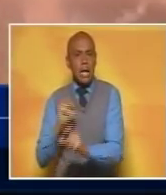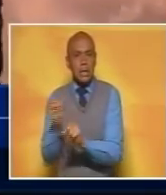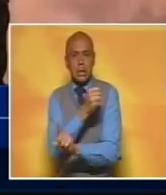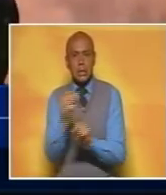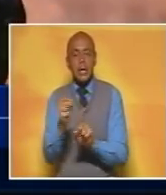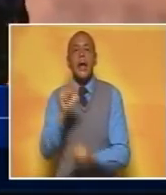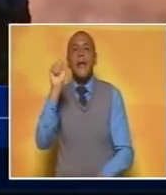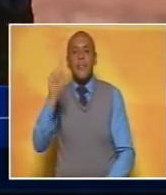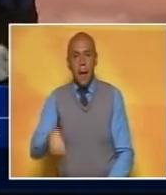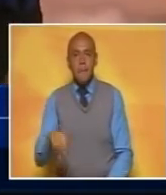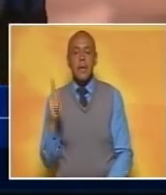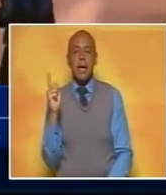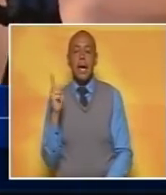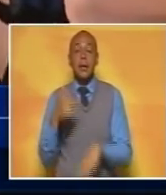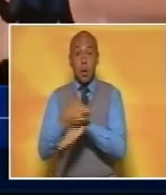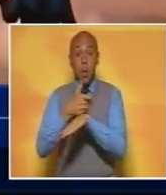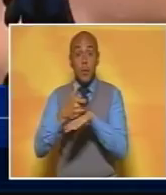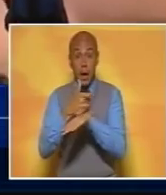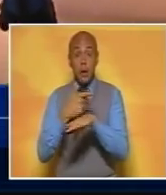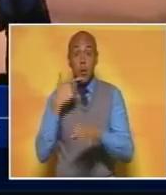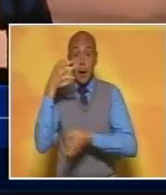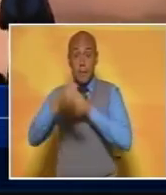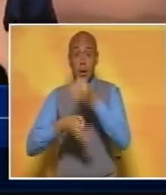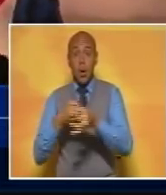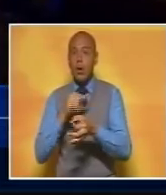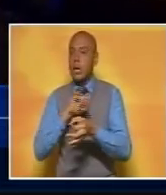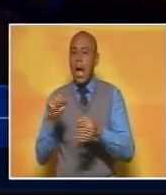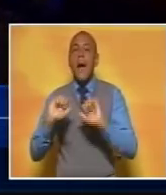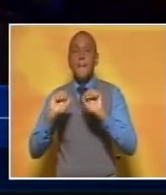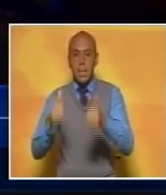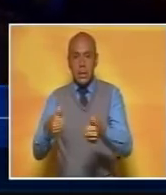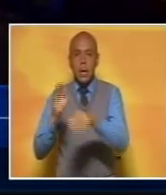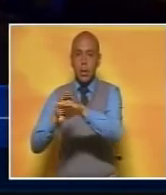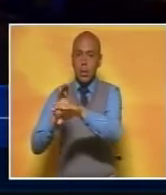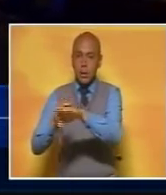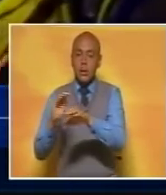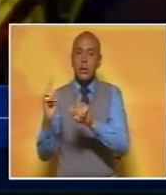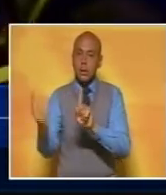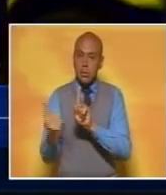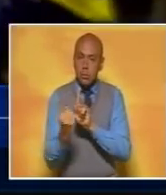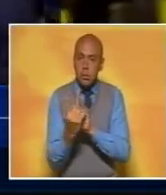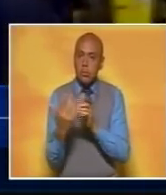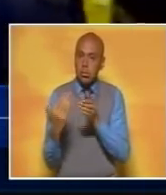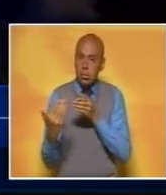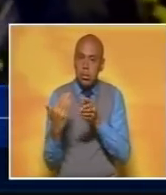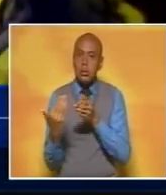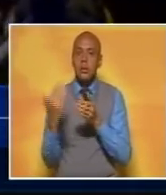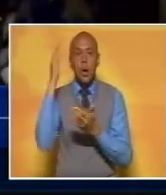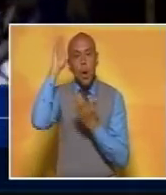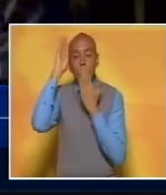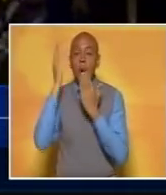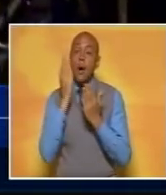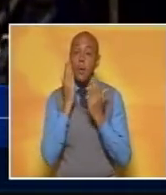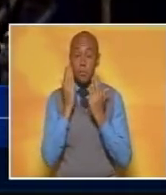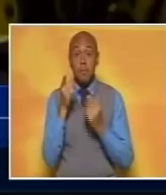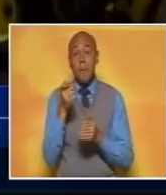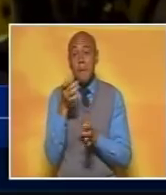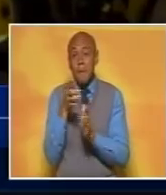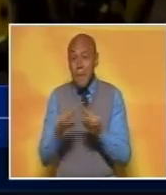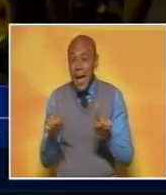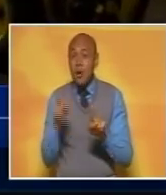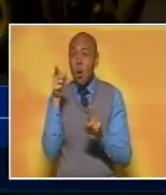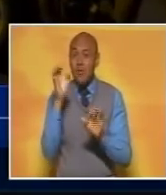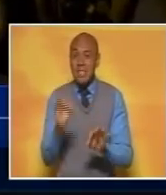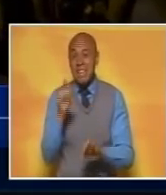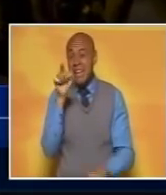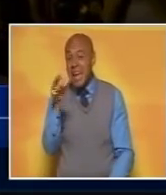gobierno indicó que ya han iniciado un diálogo con el movimiento indígena. Sin embargo, los indígenas aseguran que